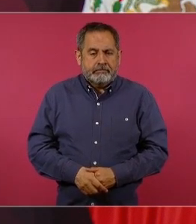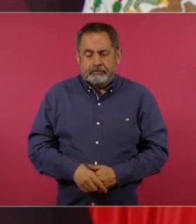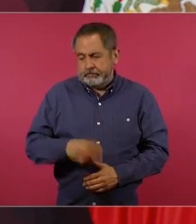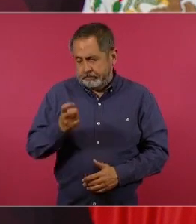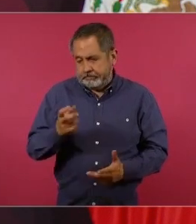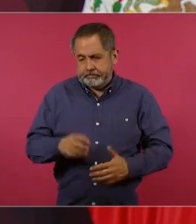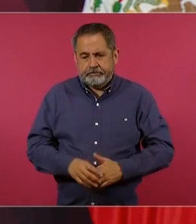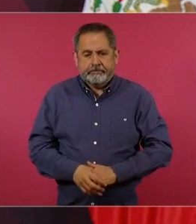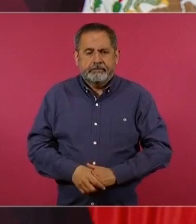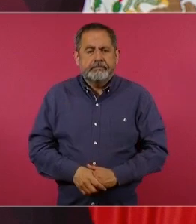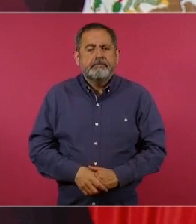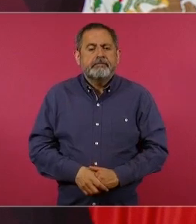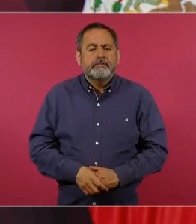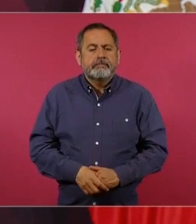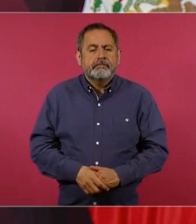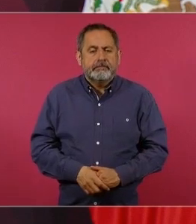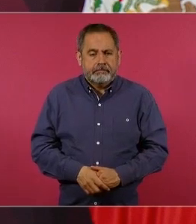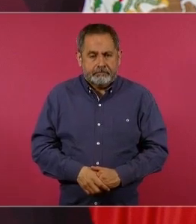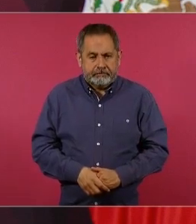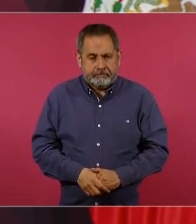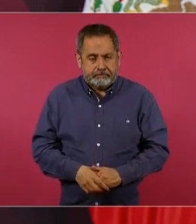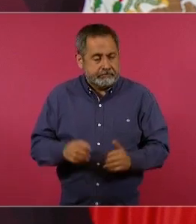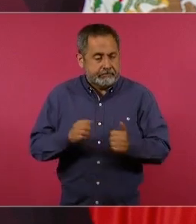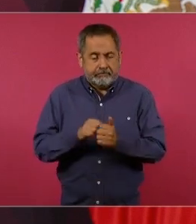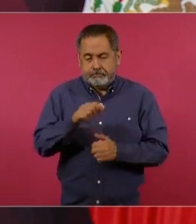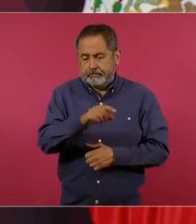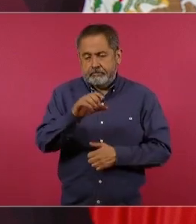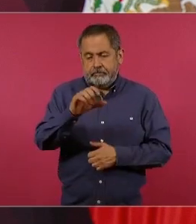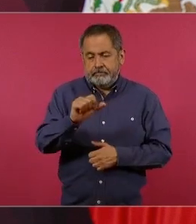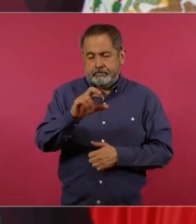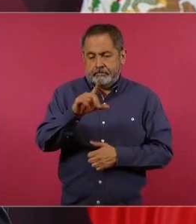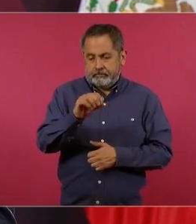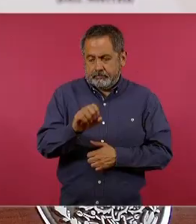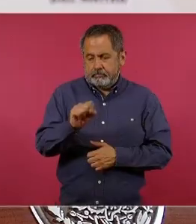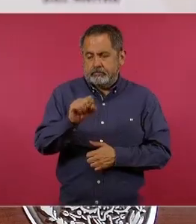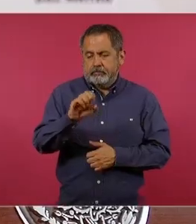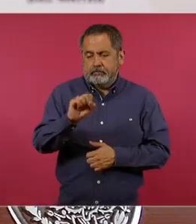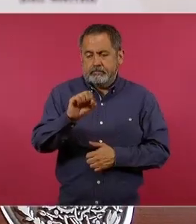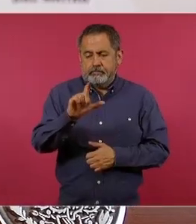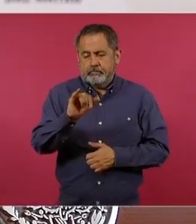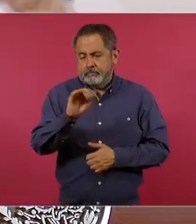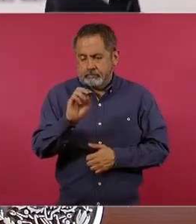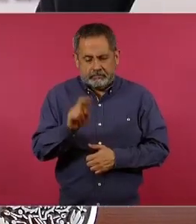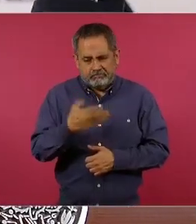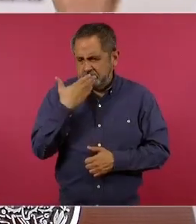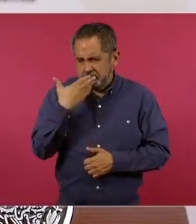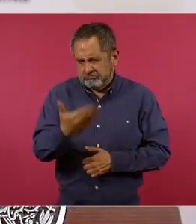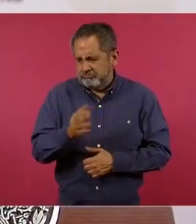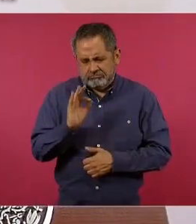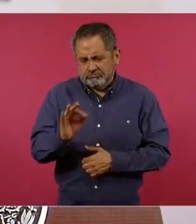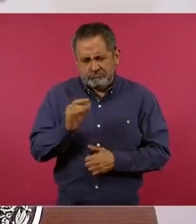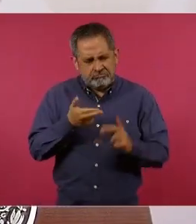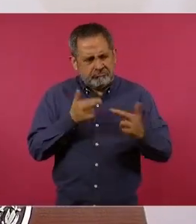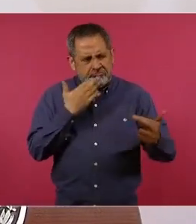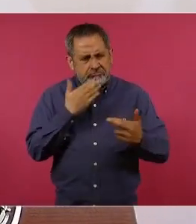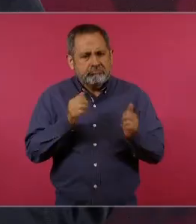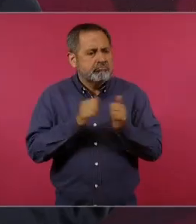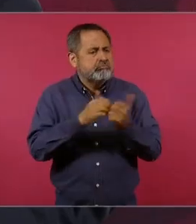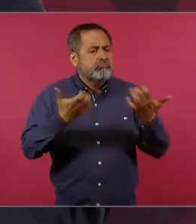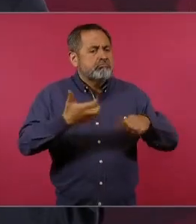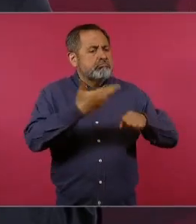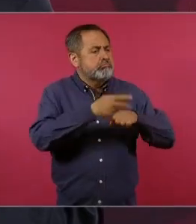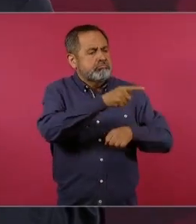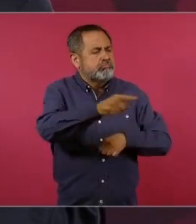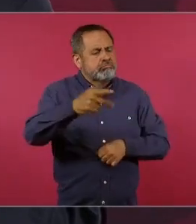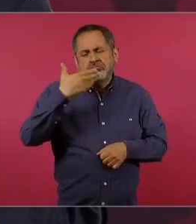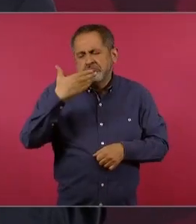Entonces, con Carlos Slim muy bien y pues con todos los empresarios, nada